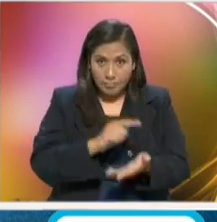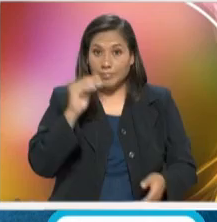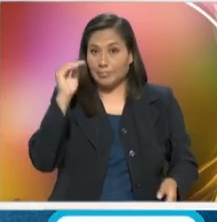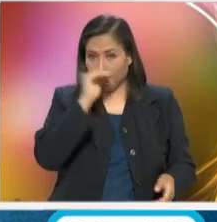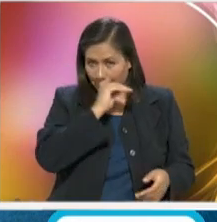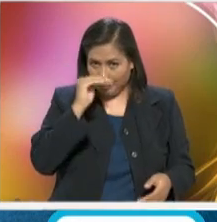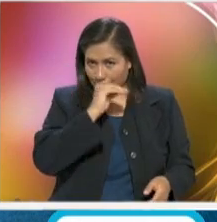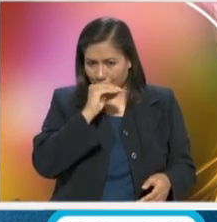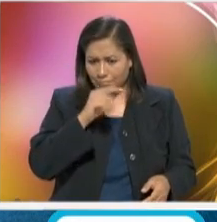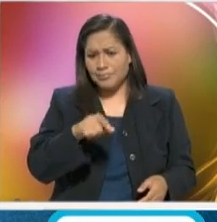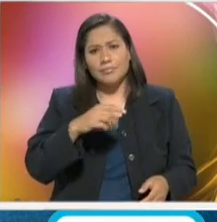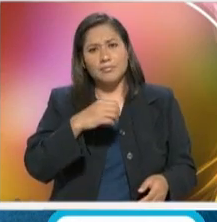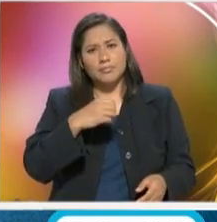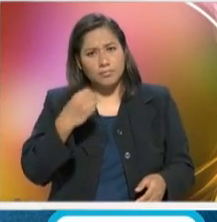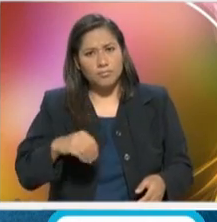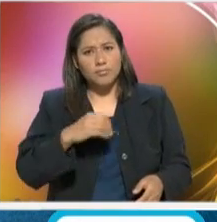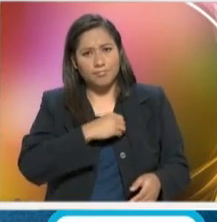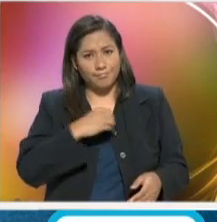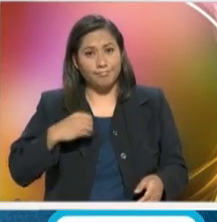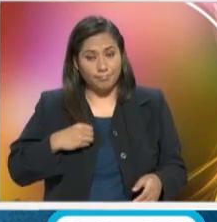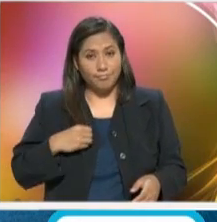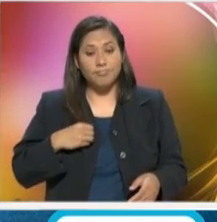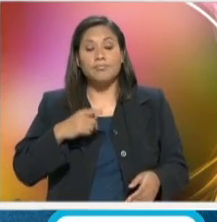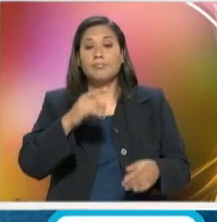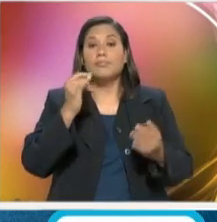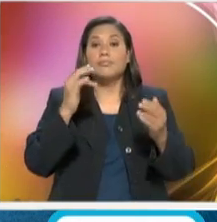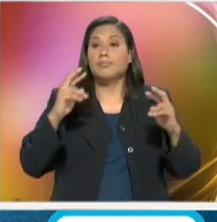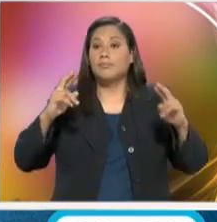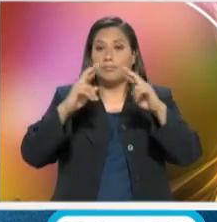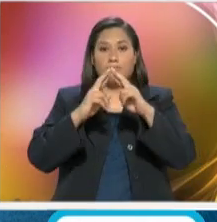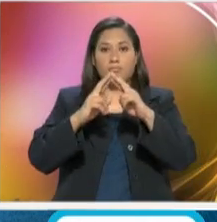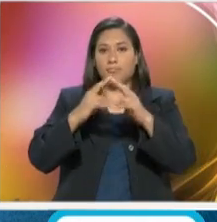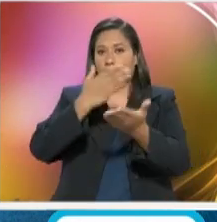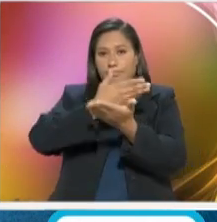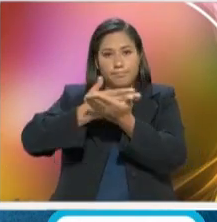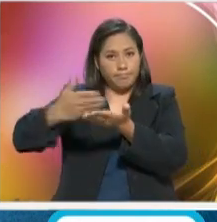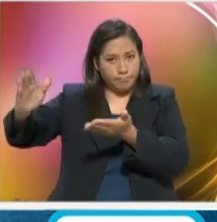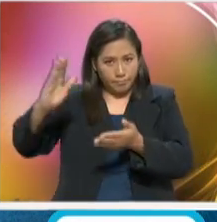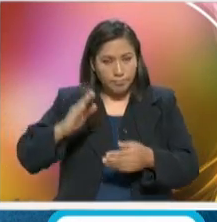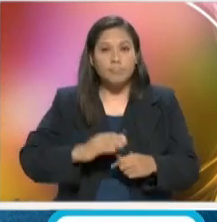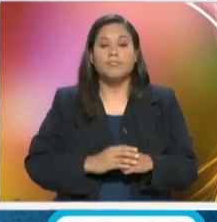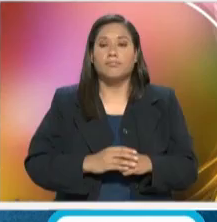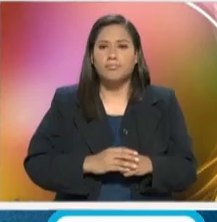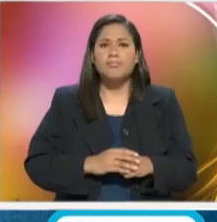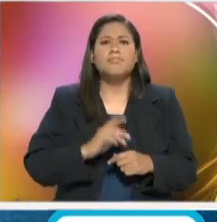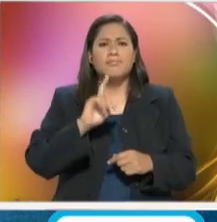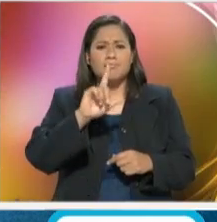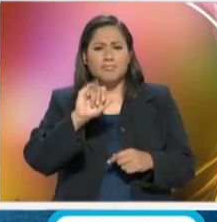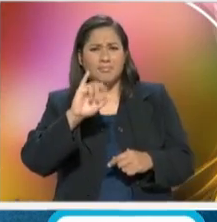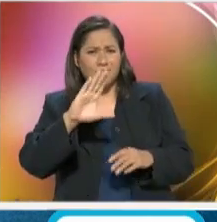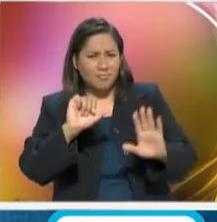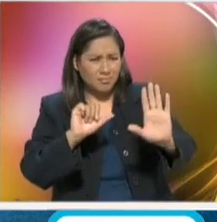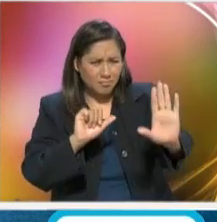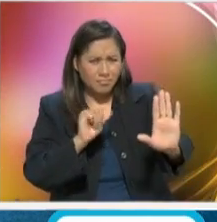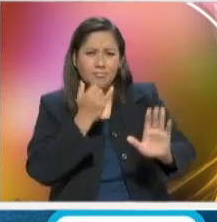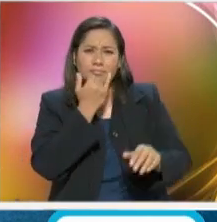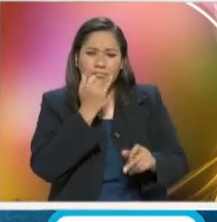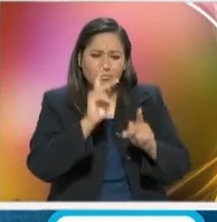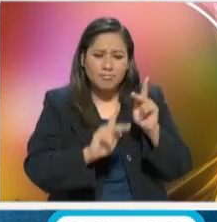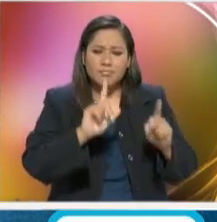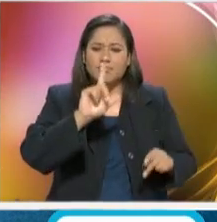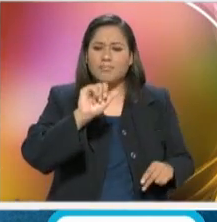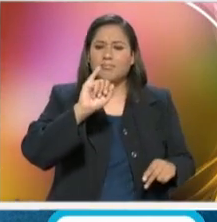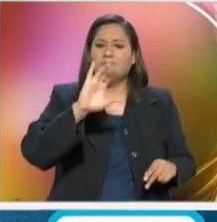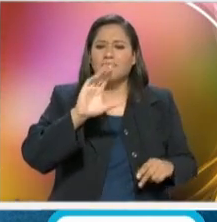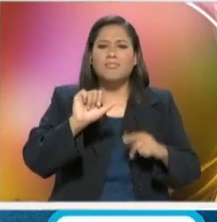en esos niveles obligatorios, Sí. tiene que ser Sí. laica, es decir, ajena a toda doctrina religiosa. ¿Qué laica? ¿Cómo ves si nos detenemos aquí? Porque el laico